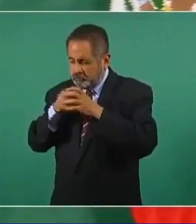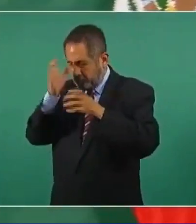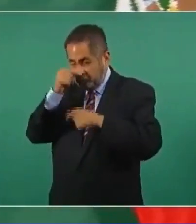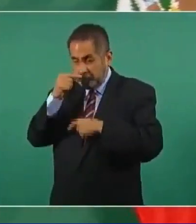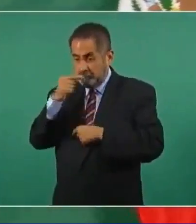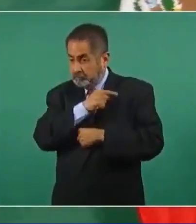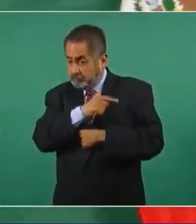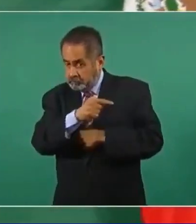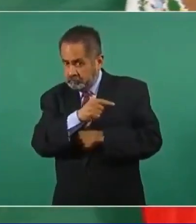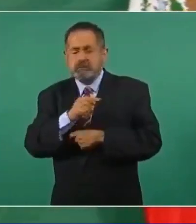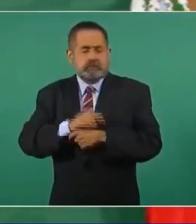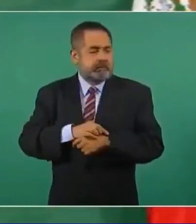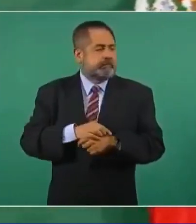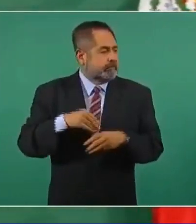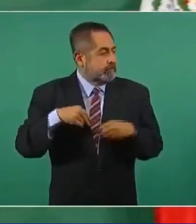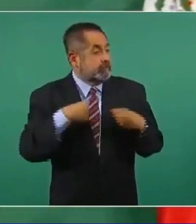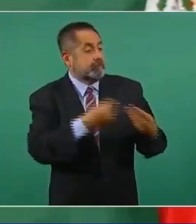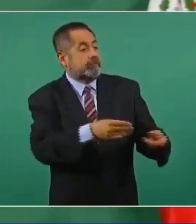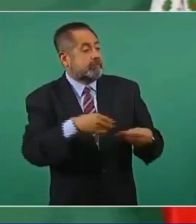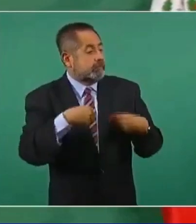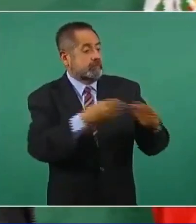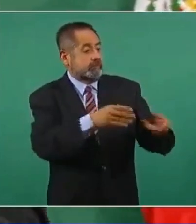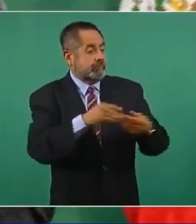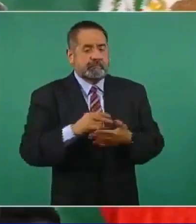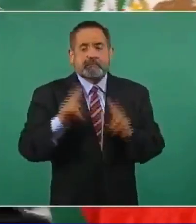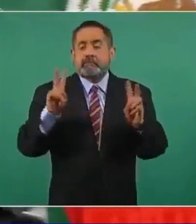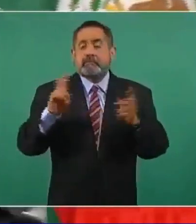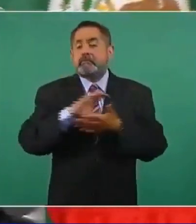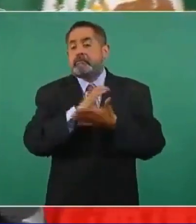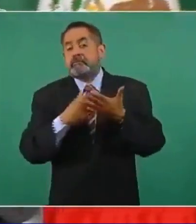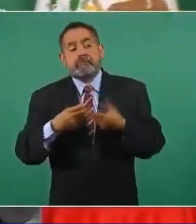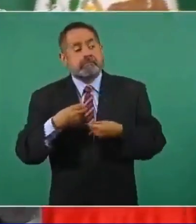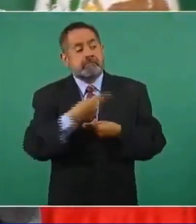y así entregaron muchos bienes.